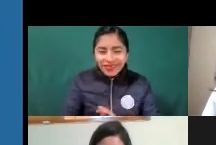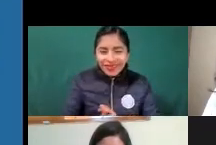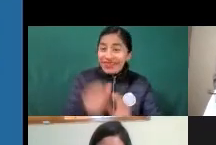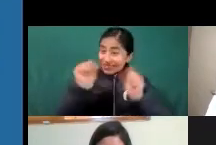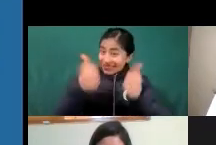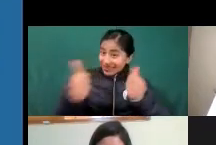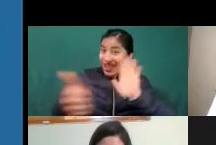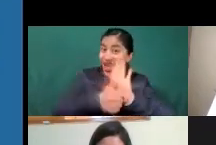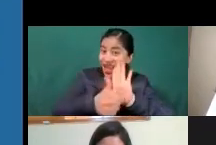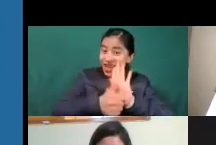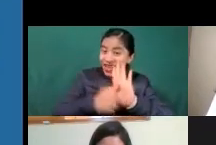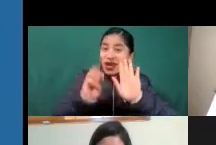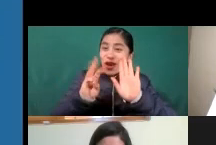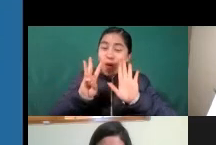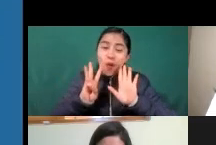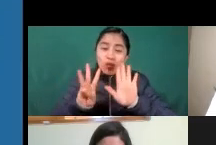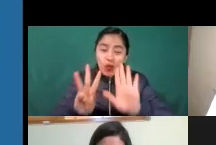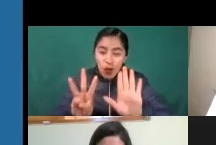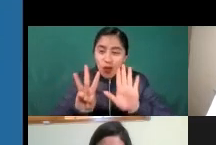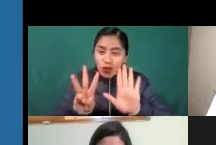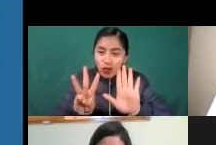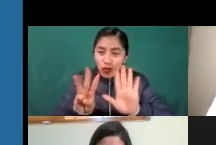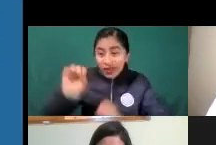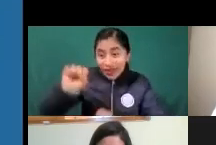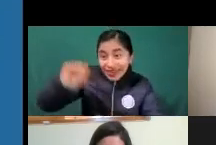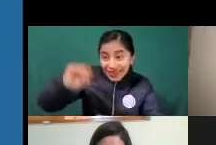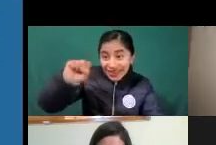Muy bien, excelente. En el artículo número 8.